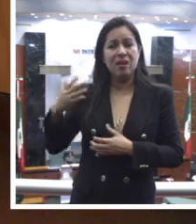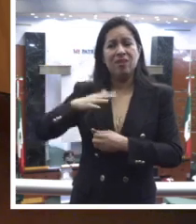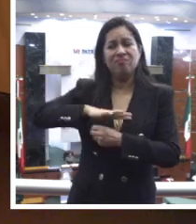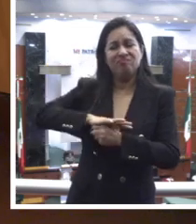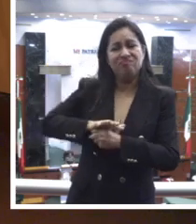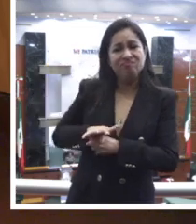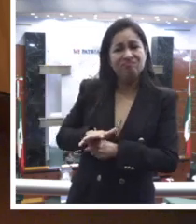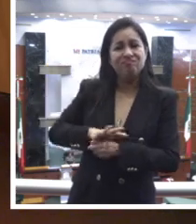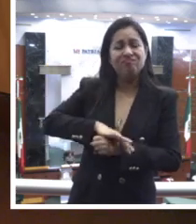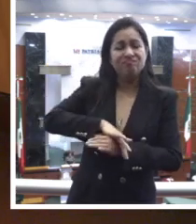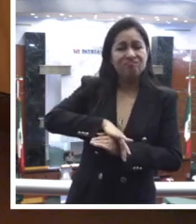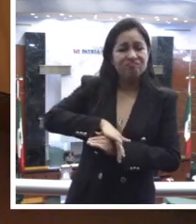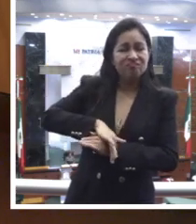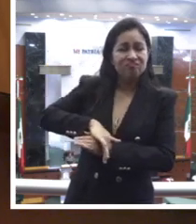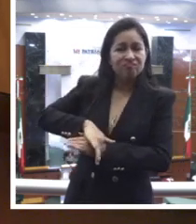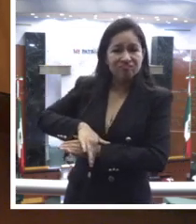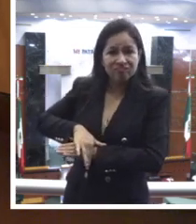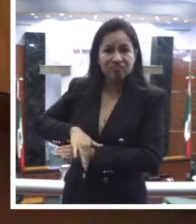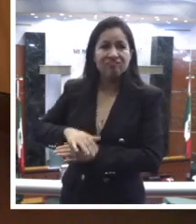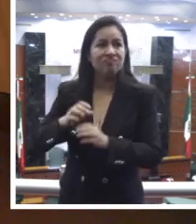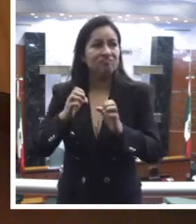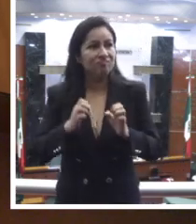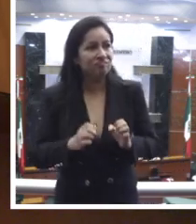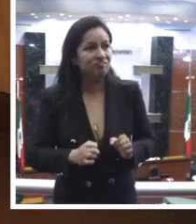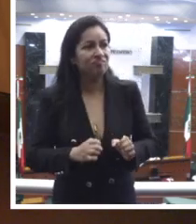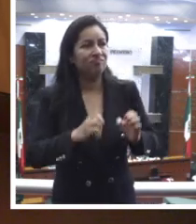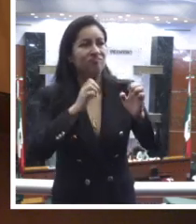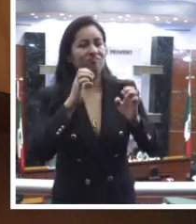marginación, la infraestructura